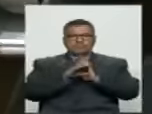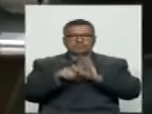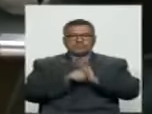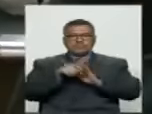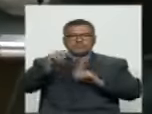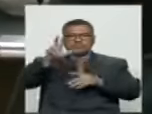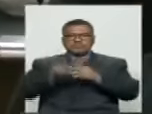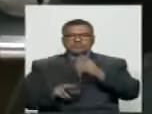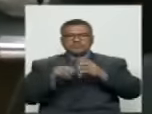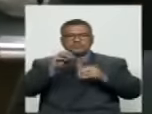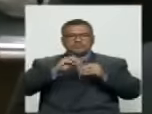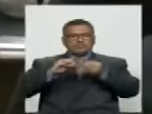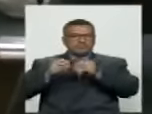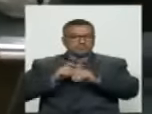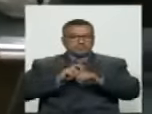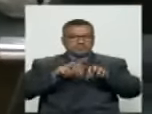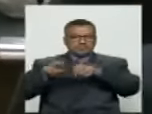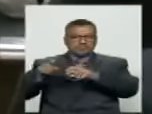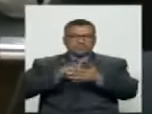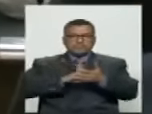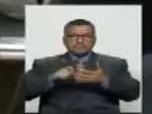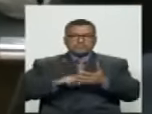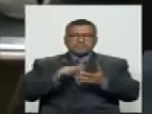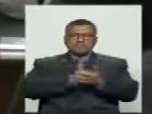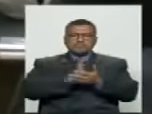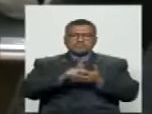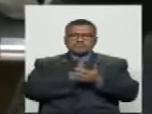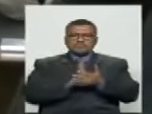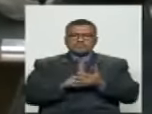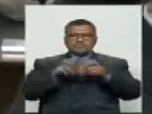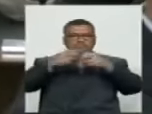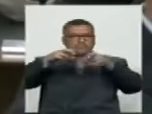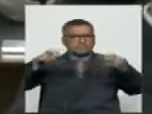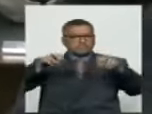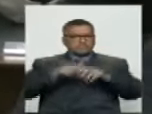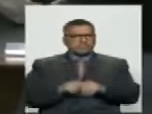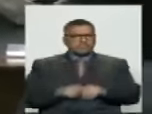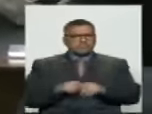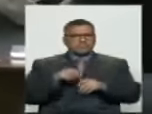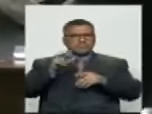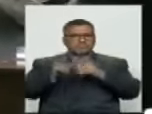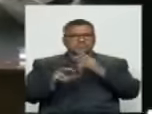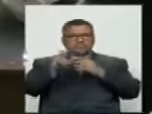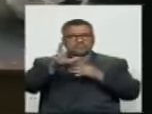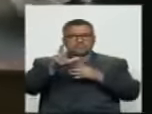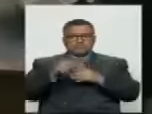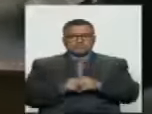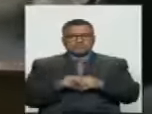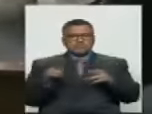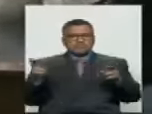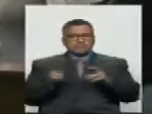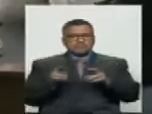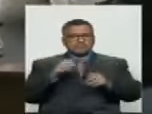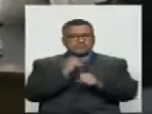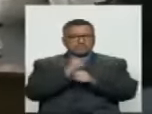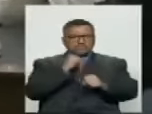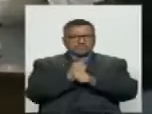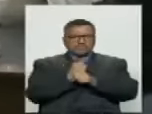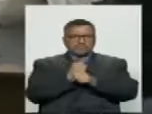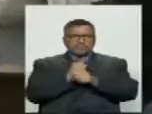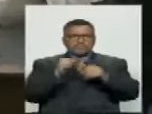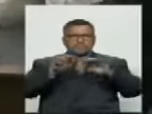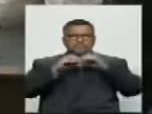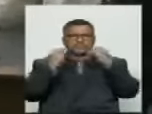3, quedando redactado en los siguientes términos. Acápite. Capítulo 3. Del régimen de funcionamiento de